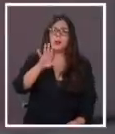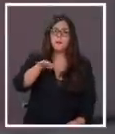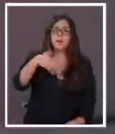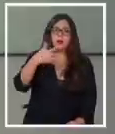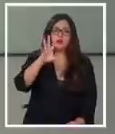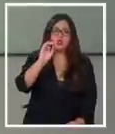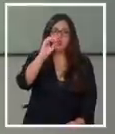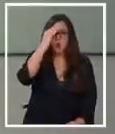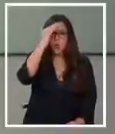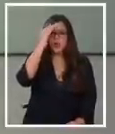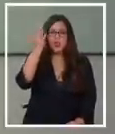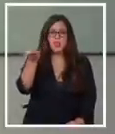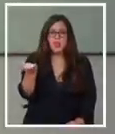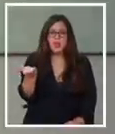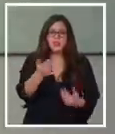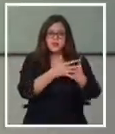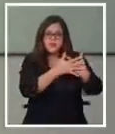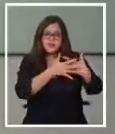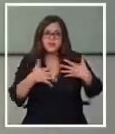presente